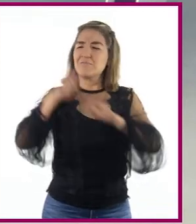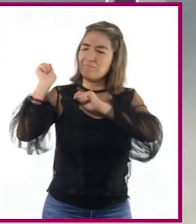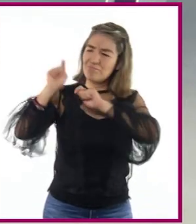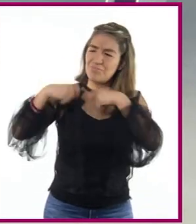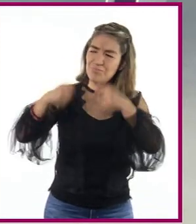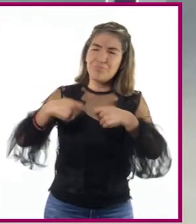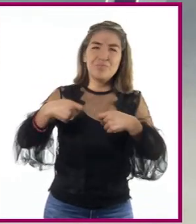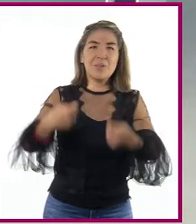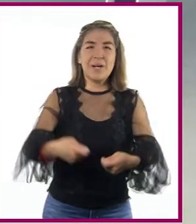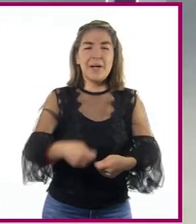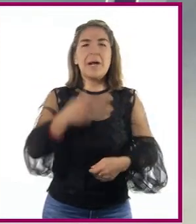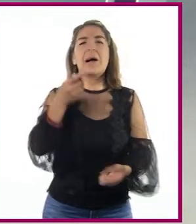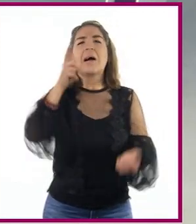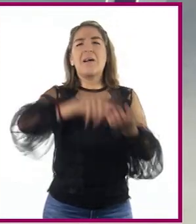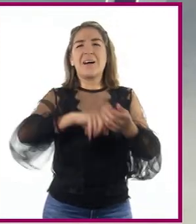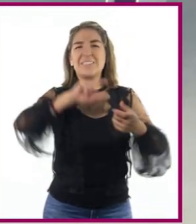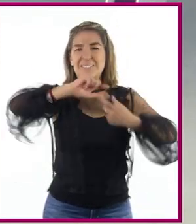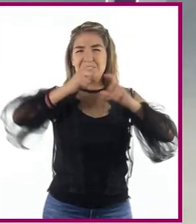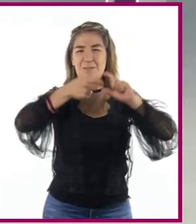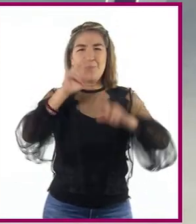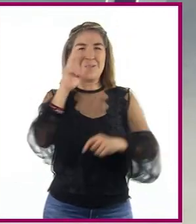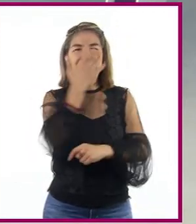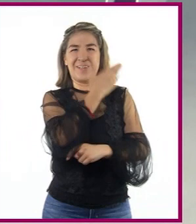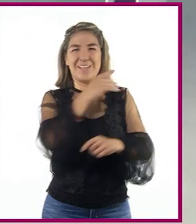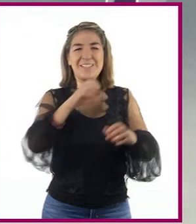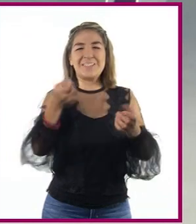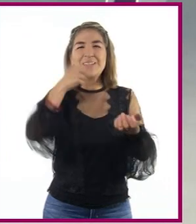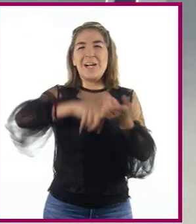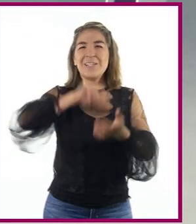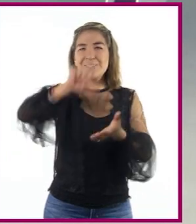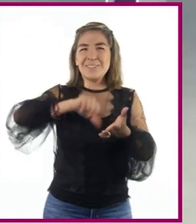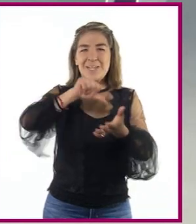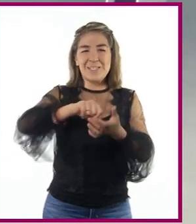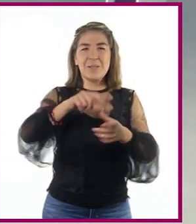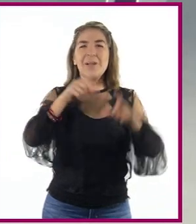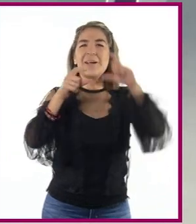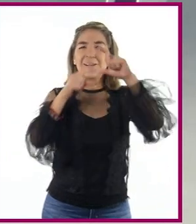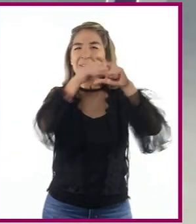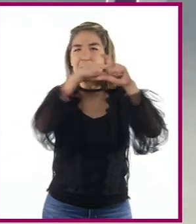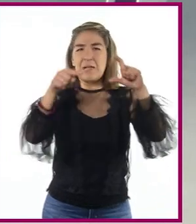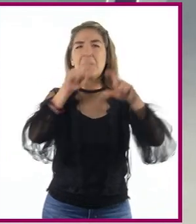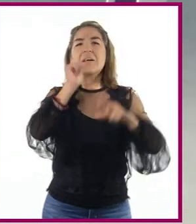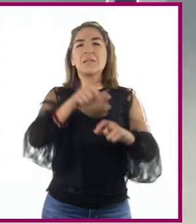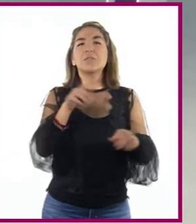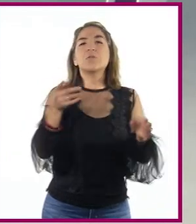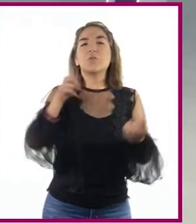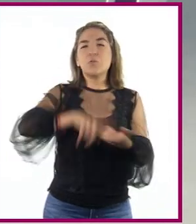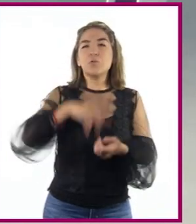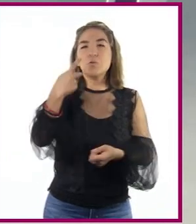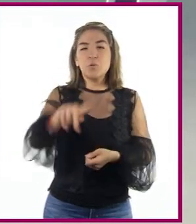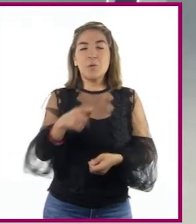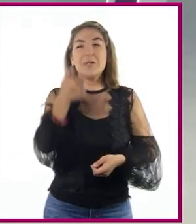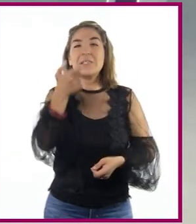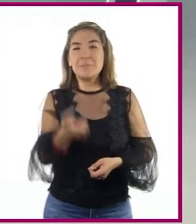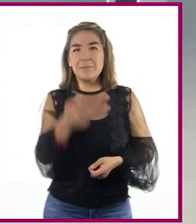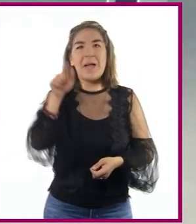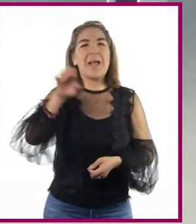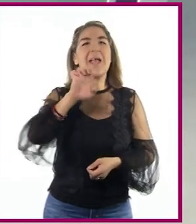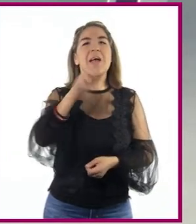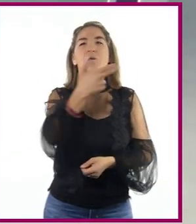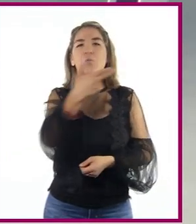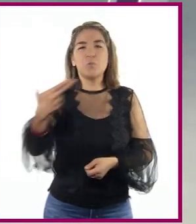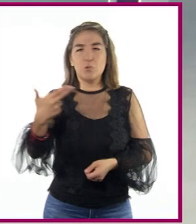tradiciones. El símbolo que observan al centro representa el sistema monetario euro, resultado